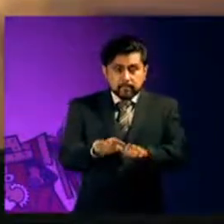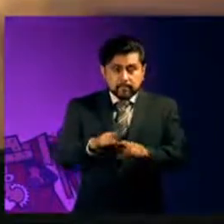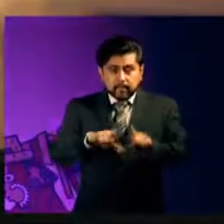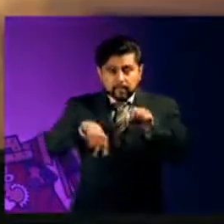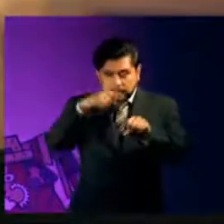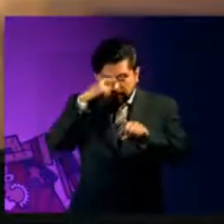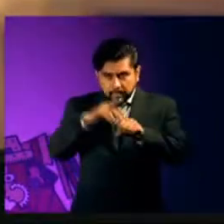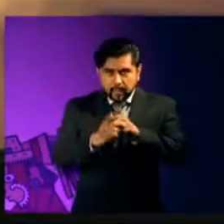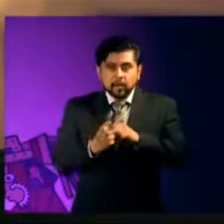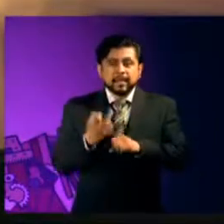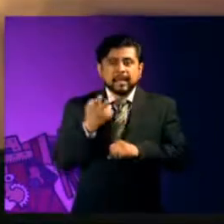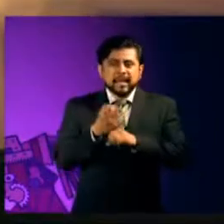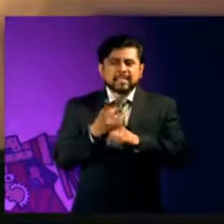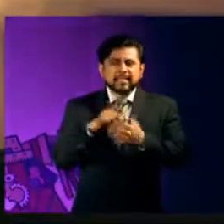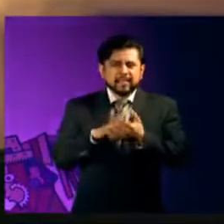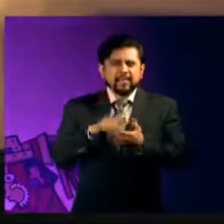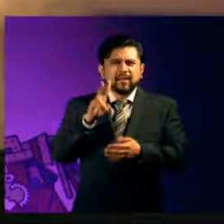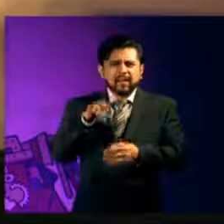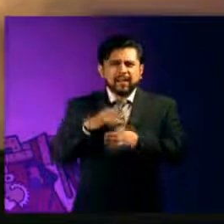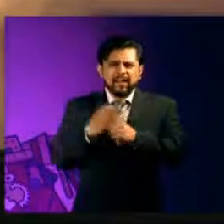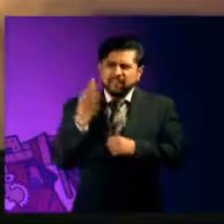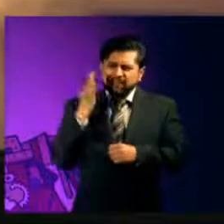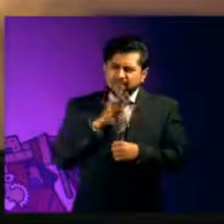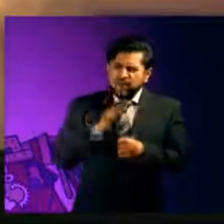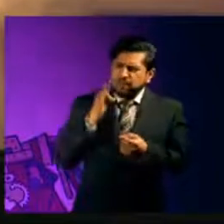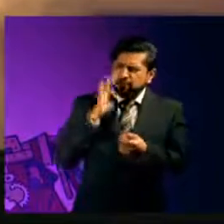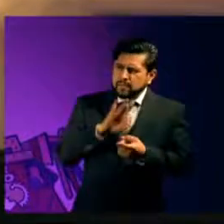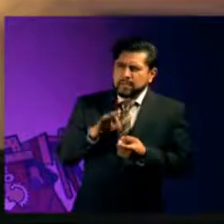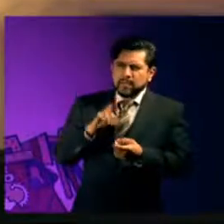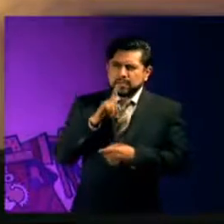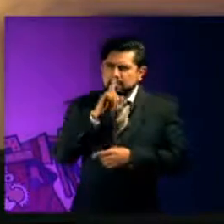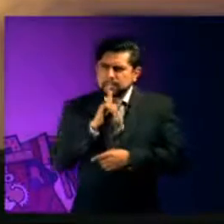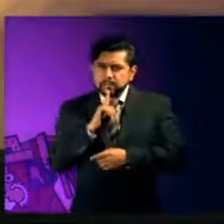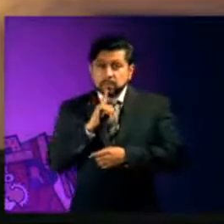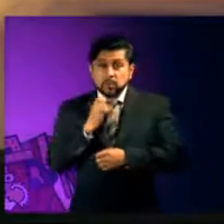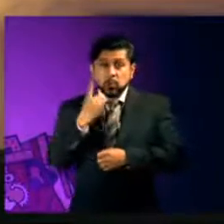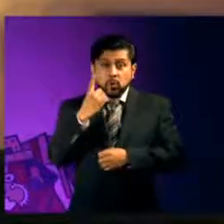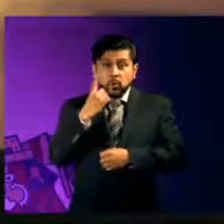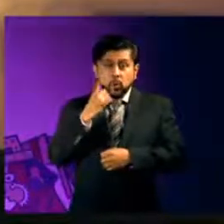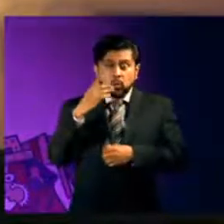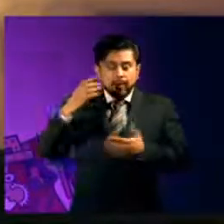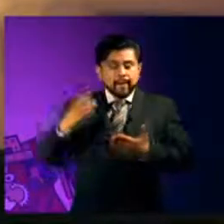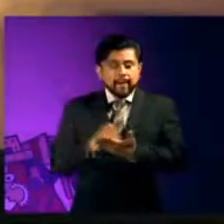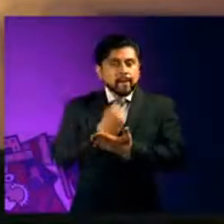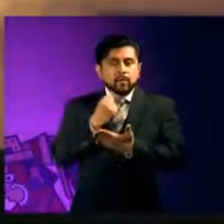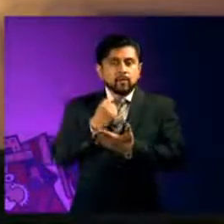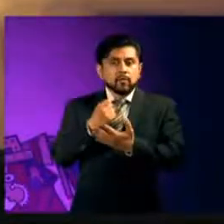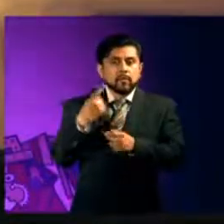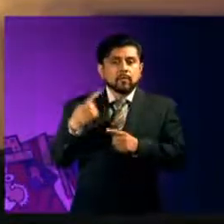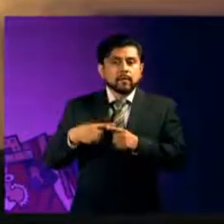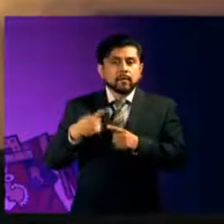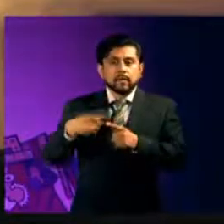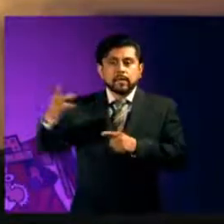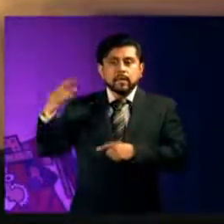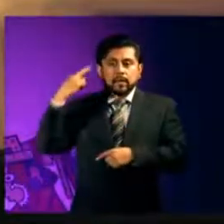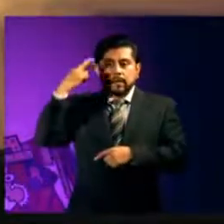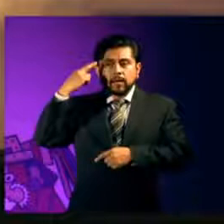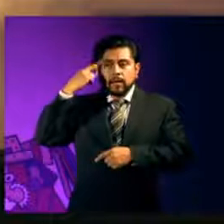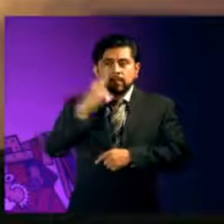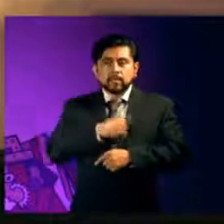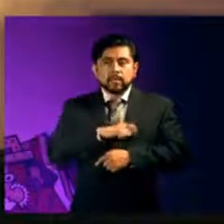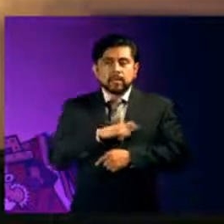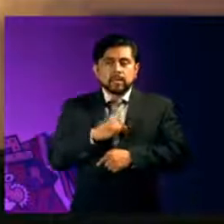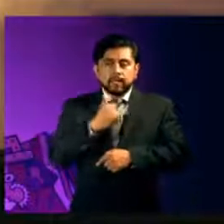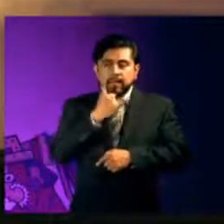no hubo realmente vencedores y vencidos hubo un solo conquistador que fue el rey de españa y perdonen mi